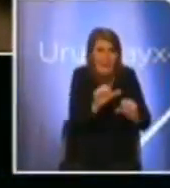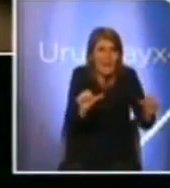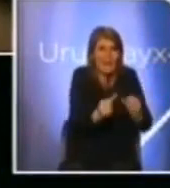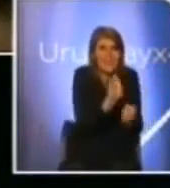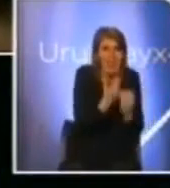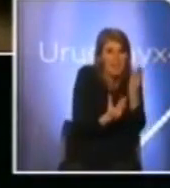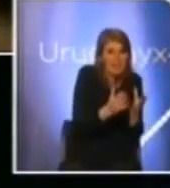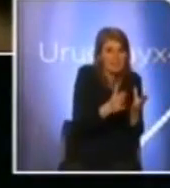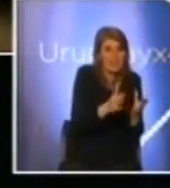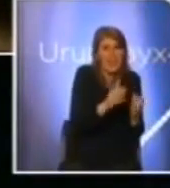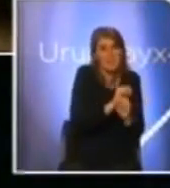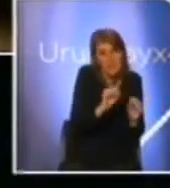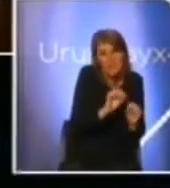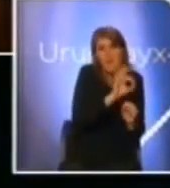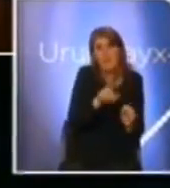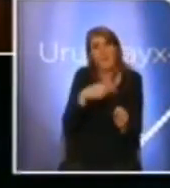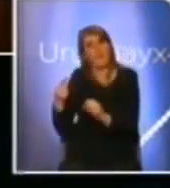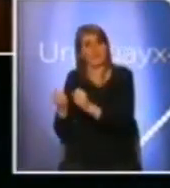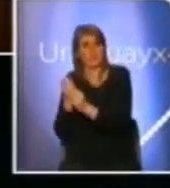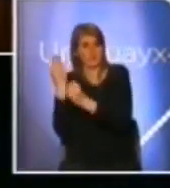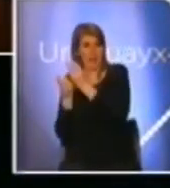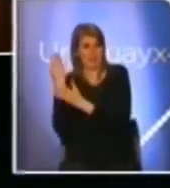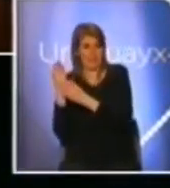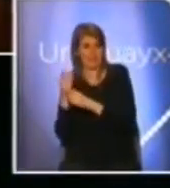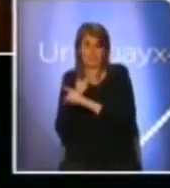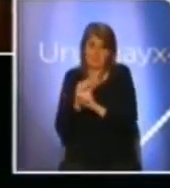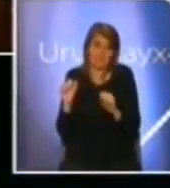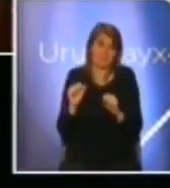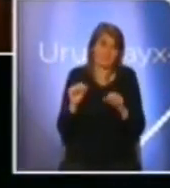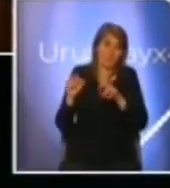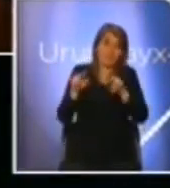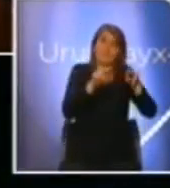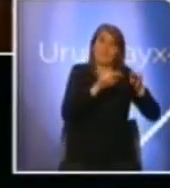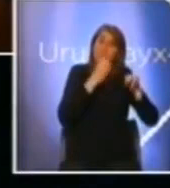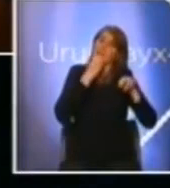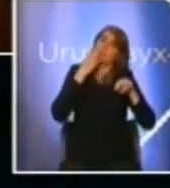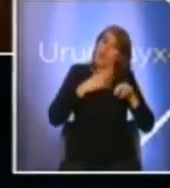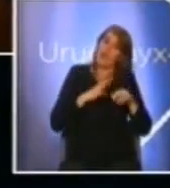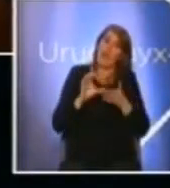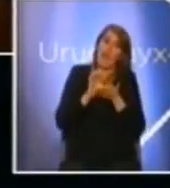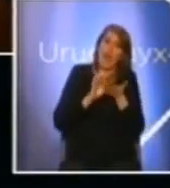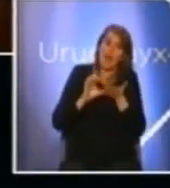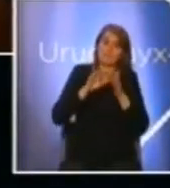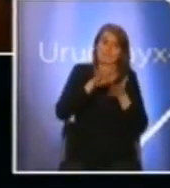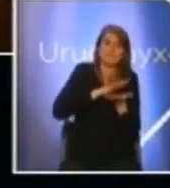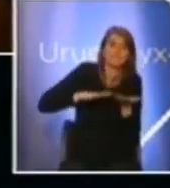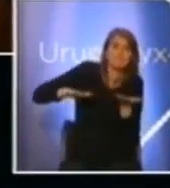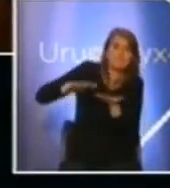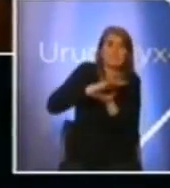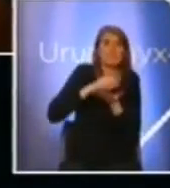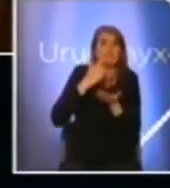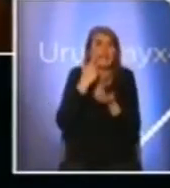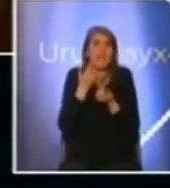que deberían dar como resultado ecosistemas sustentables, que debería también incorporarse nuevos hábitos de